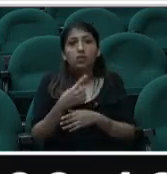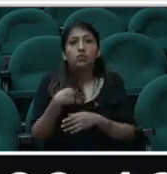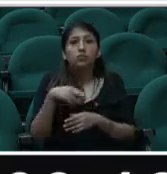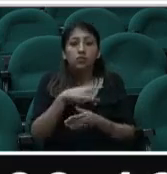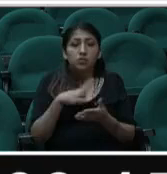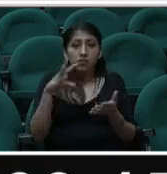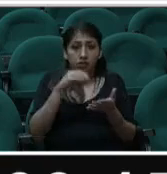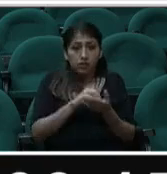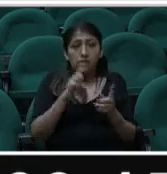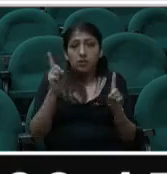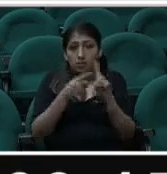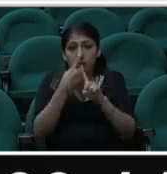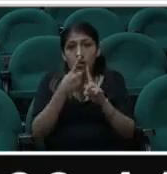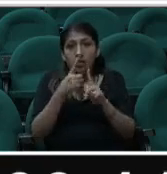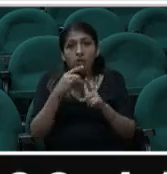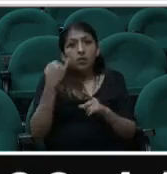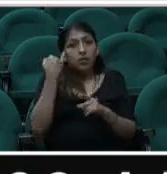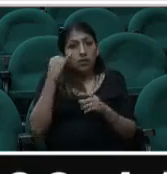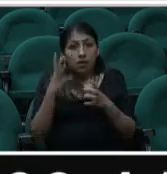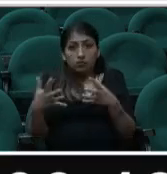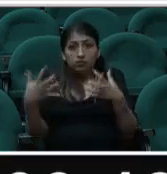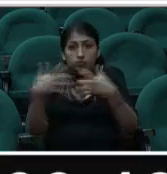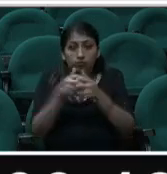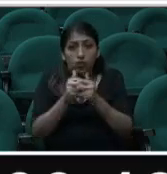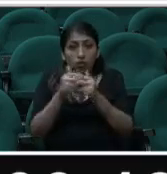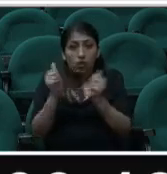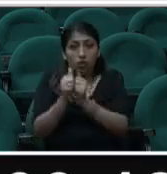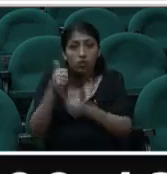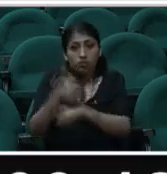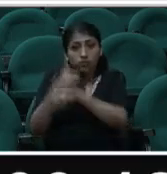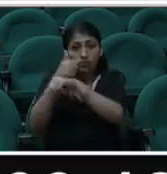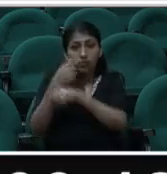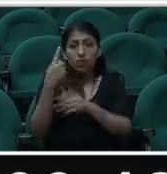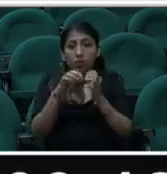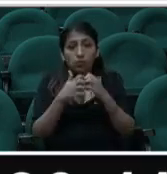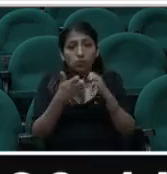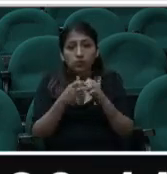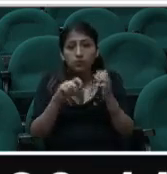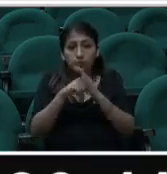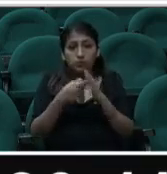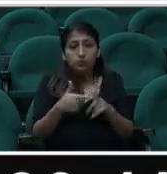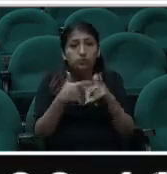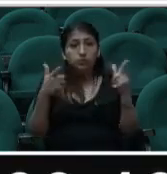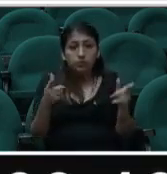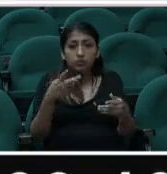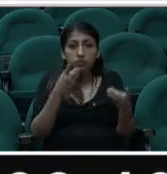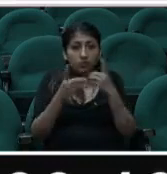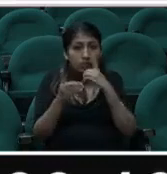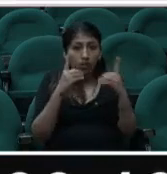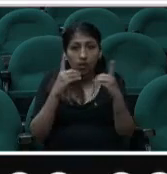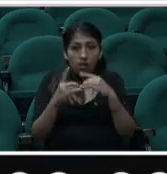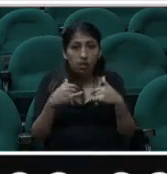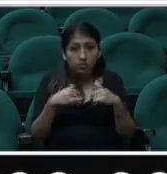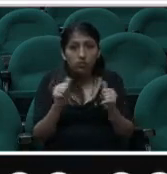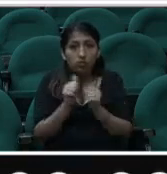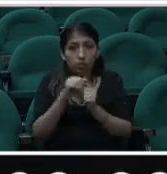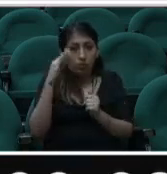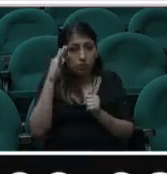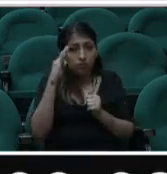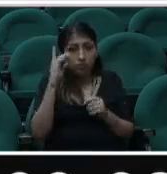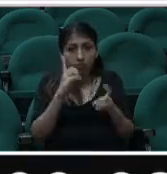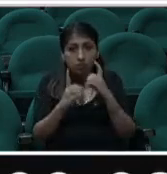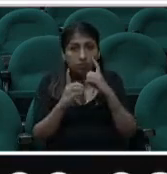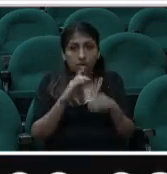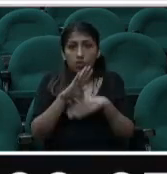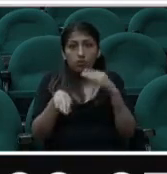que yo plantearía primero abordar una estrategia en conjunto con el ejecutivo entender el problema de seguridad mayor un diálogo permanente con la policía un diálogo